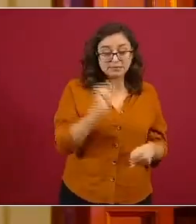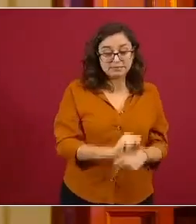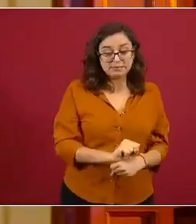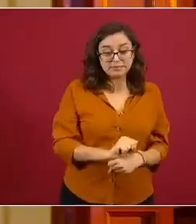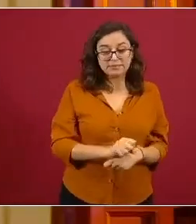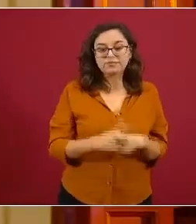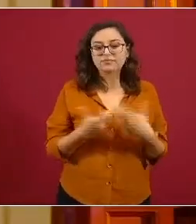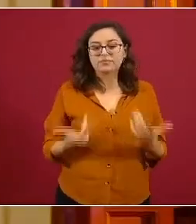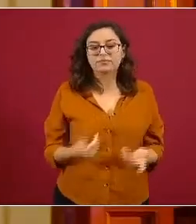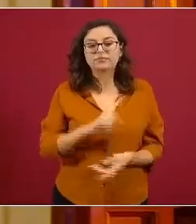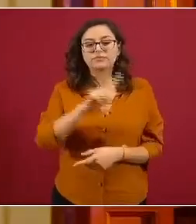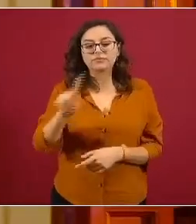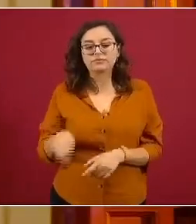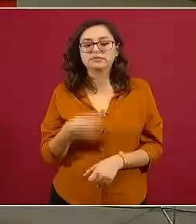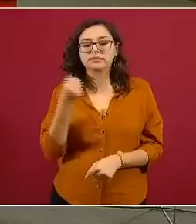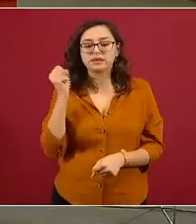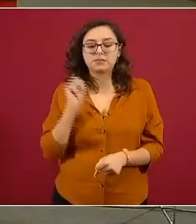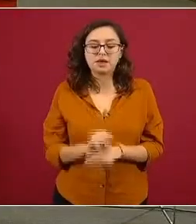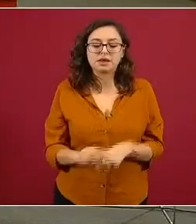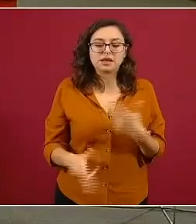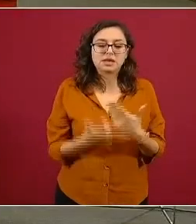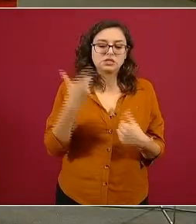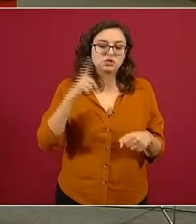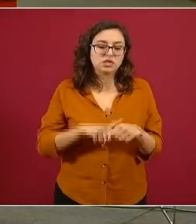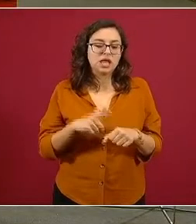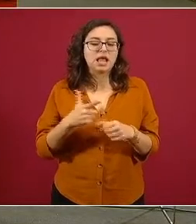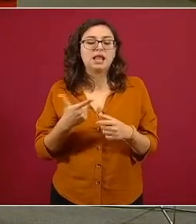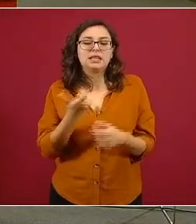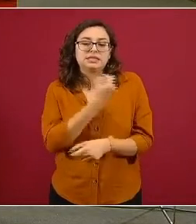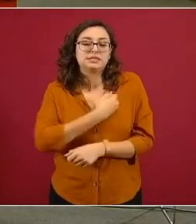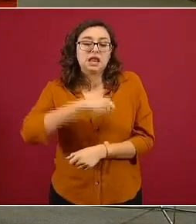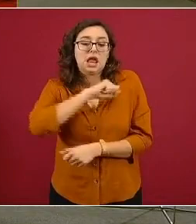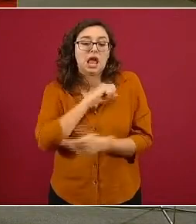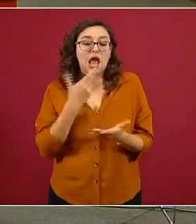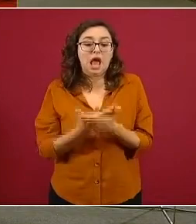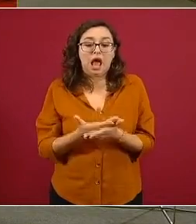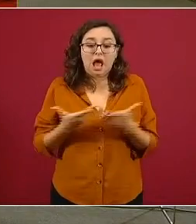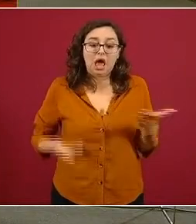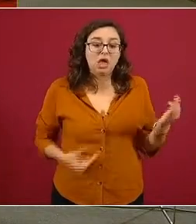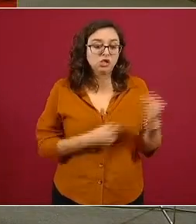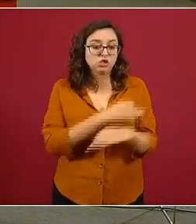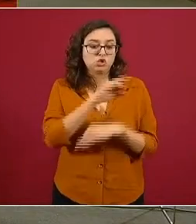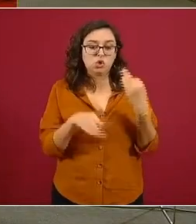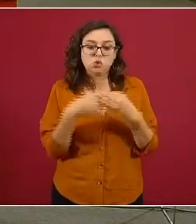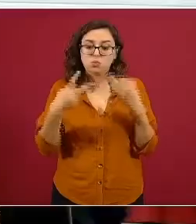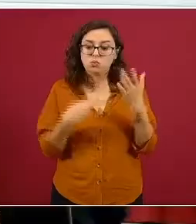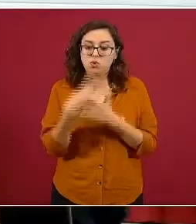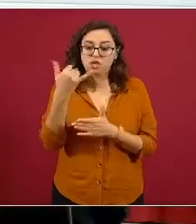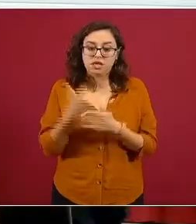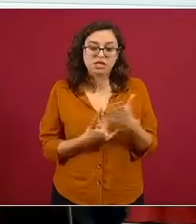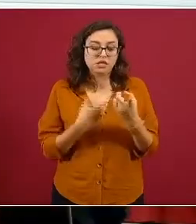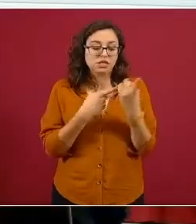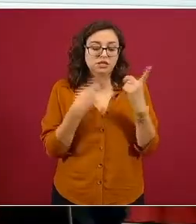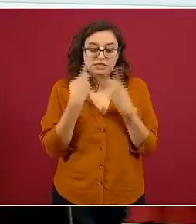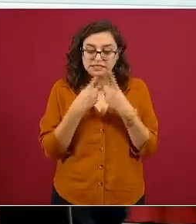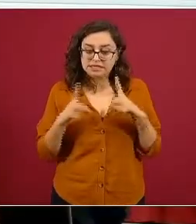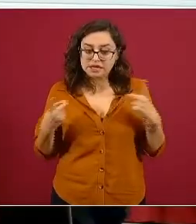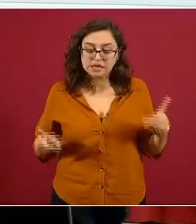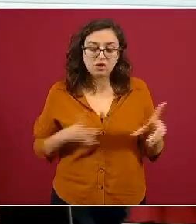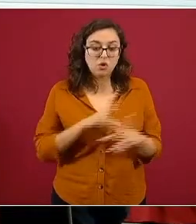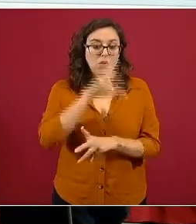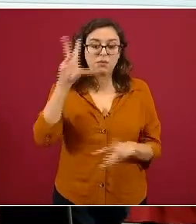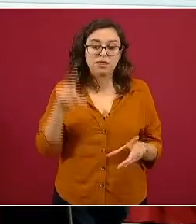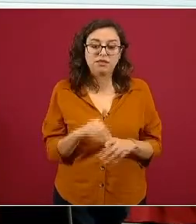a Semanas Nacionales de Salud y en la administración actual traemos todo un proyecto de desarrollo de acciones integrales de salud